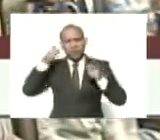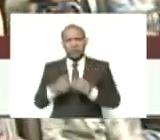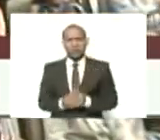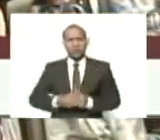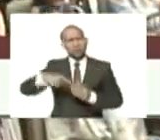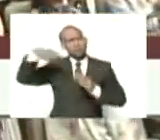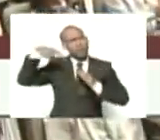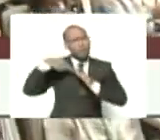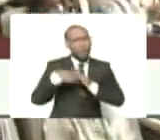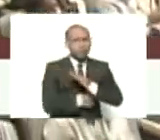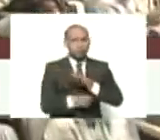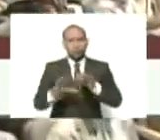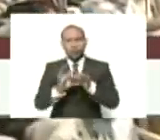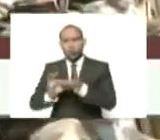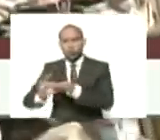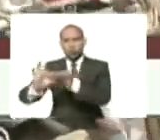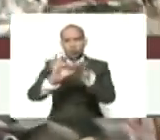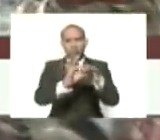profundamente unitario.